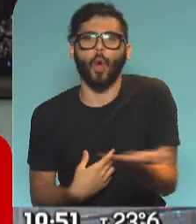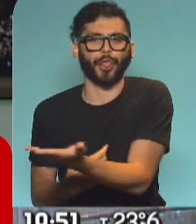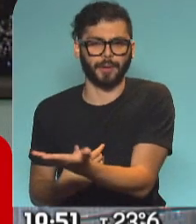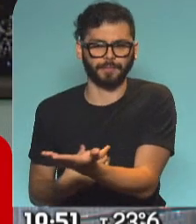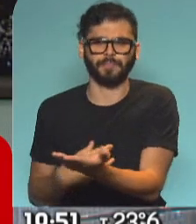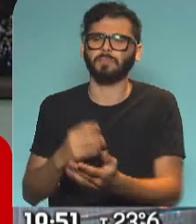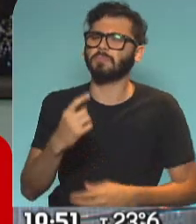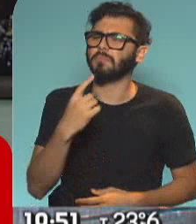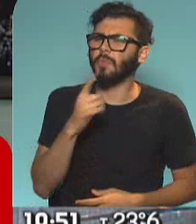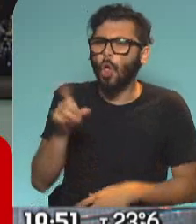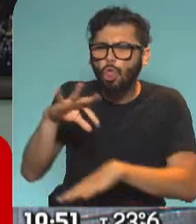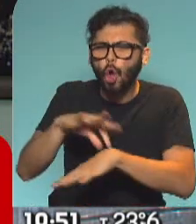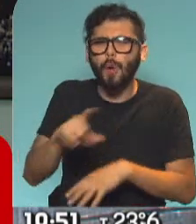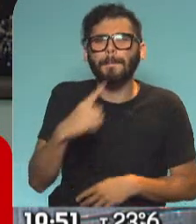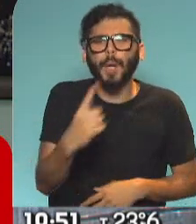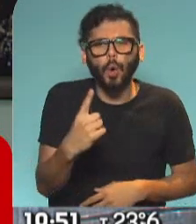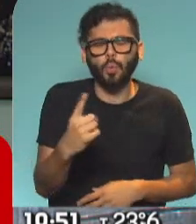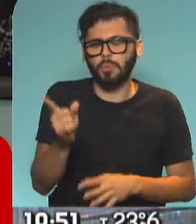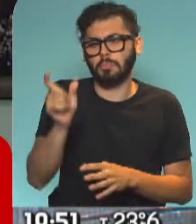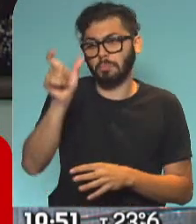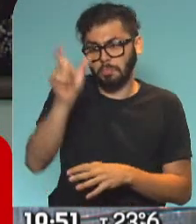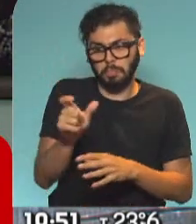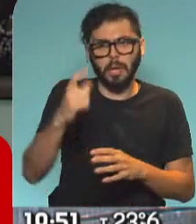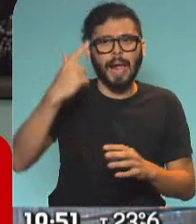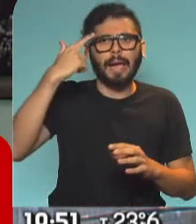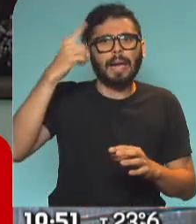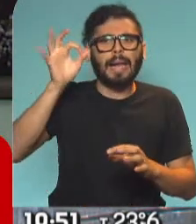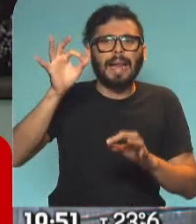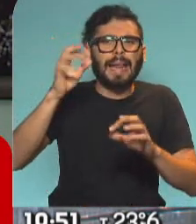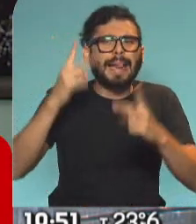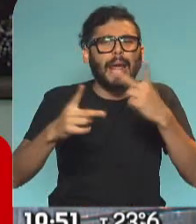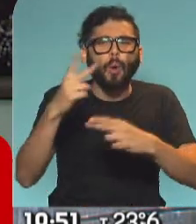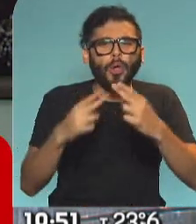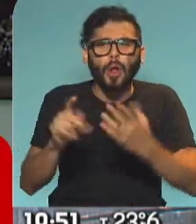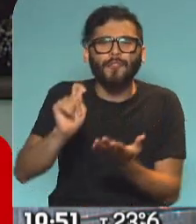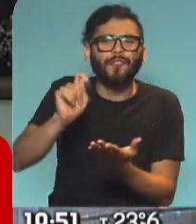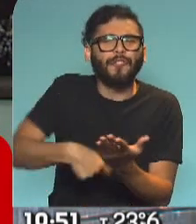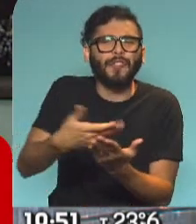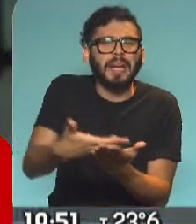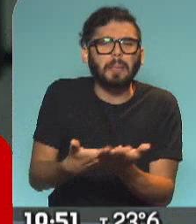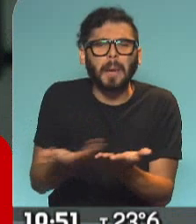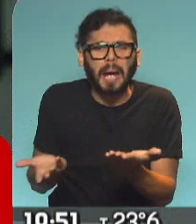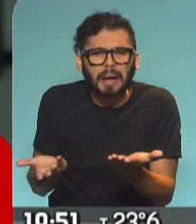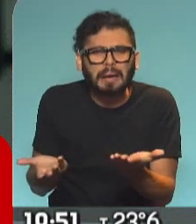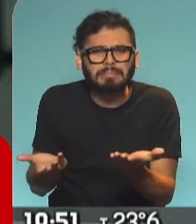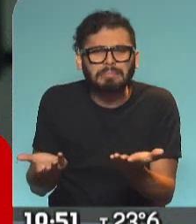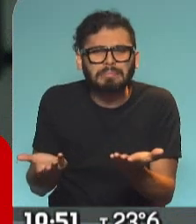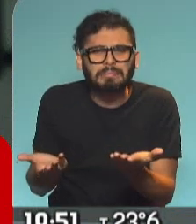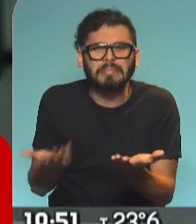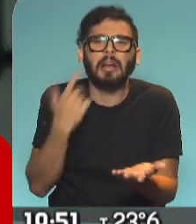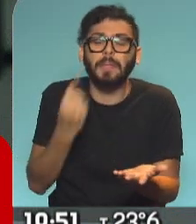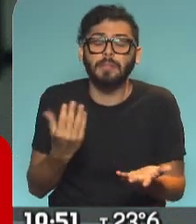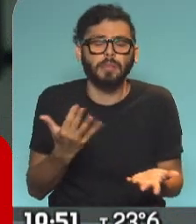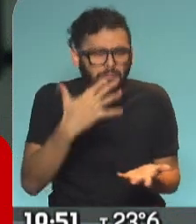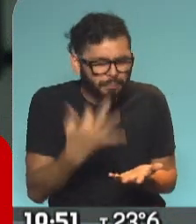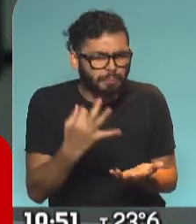un neurocirujano el que firma esa receta? ¿Es neurocirujano? Néstor,